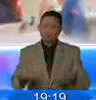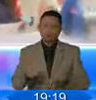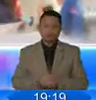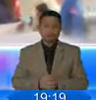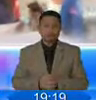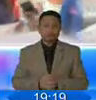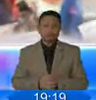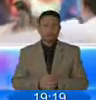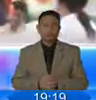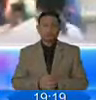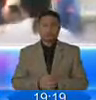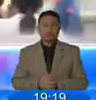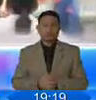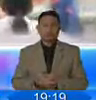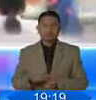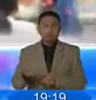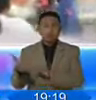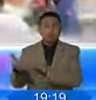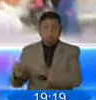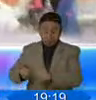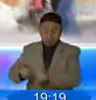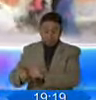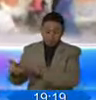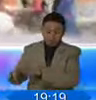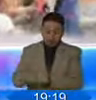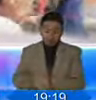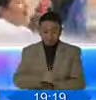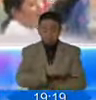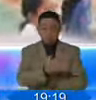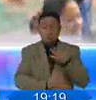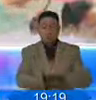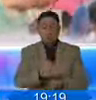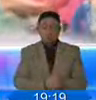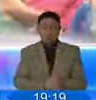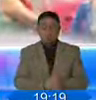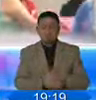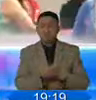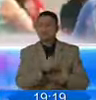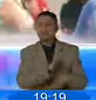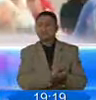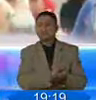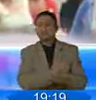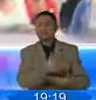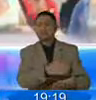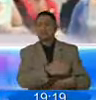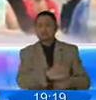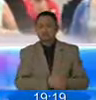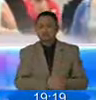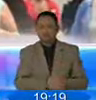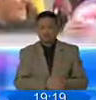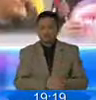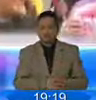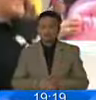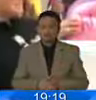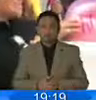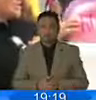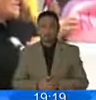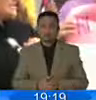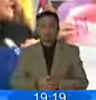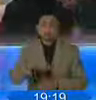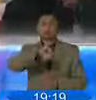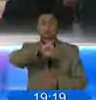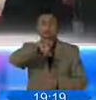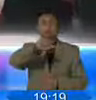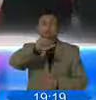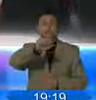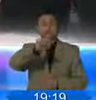que maten y sinceramente lo juzguen por cualquier otra cosa cuando realmente es otra cosa. Yasmín Calva es